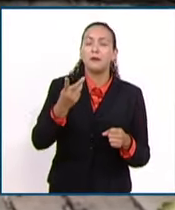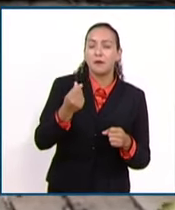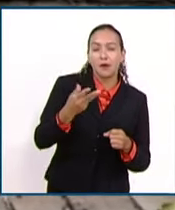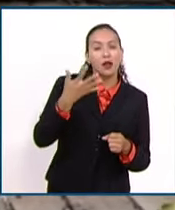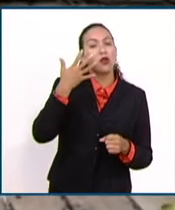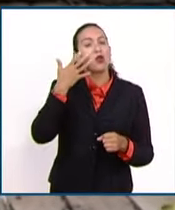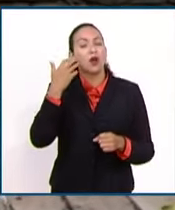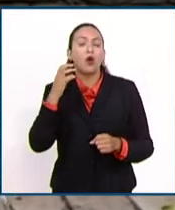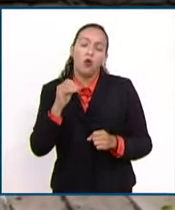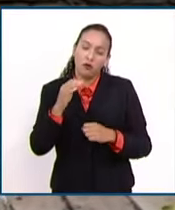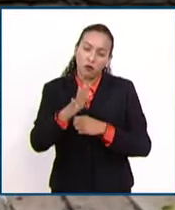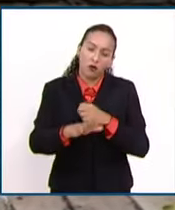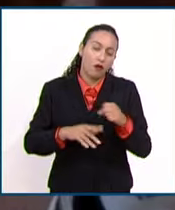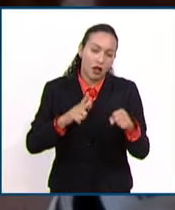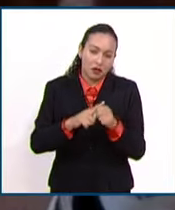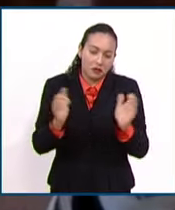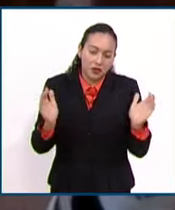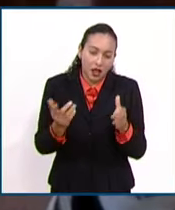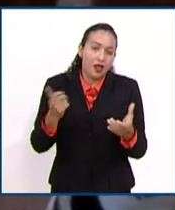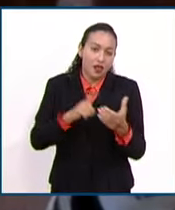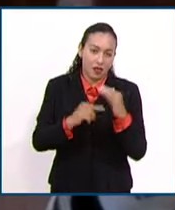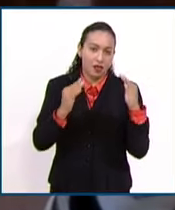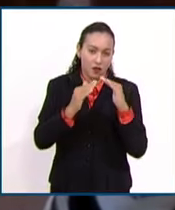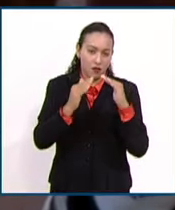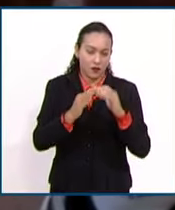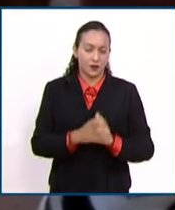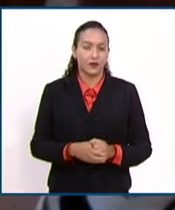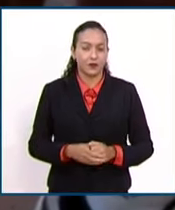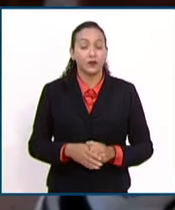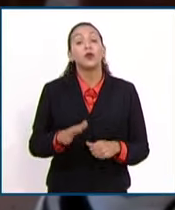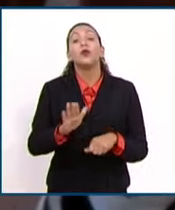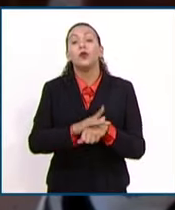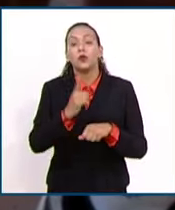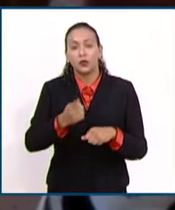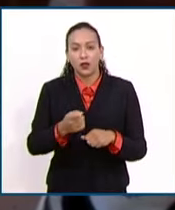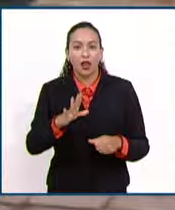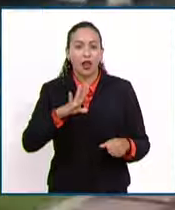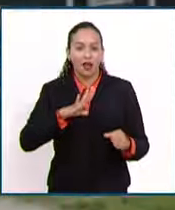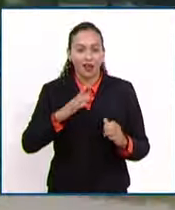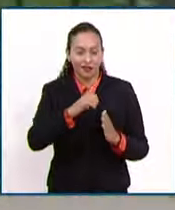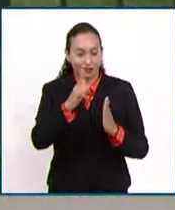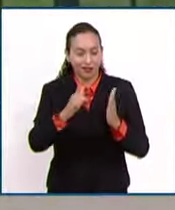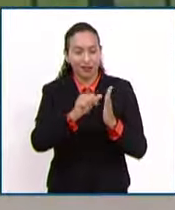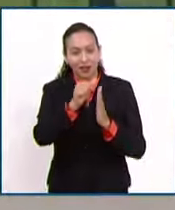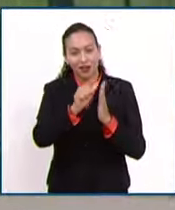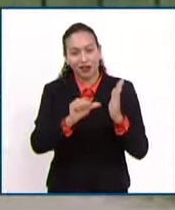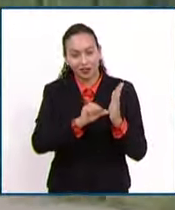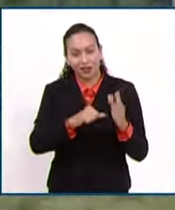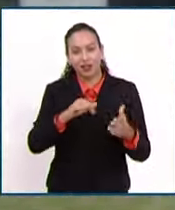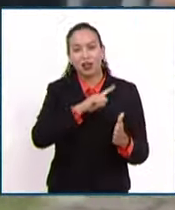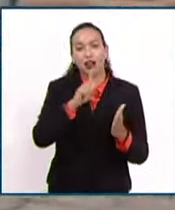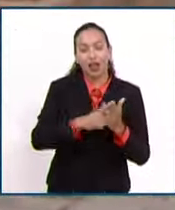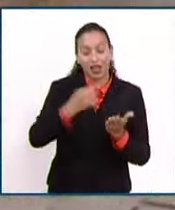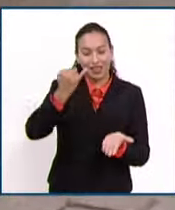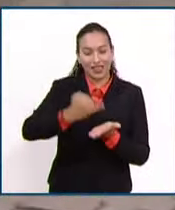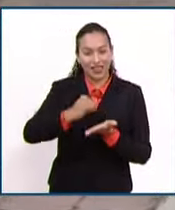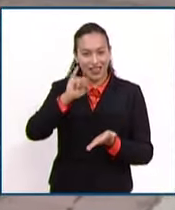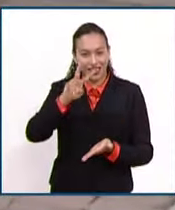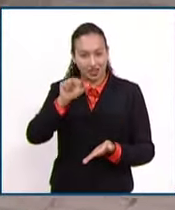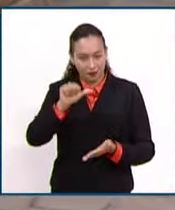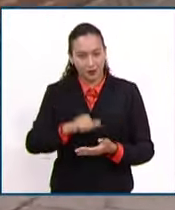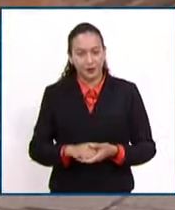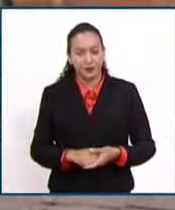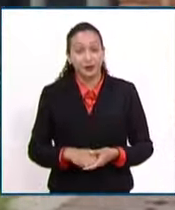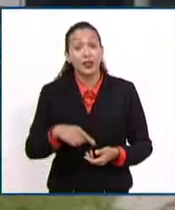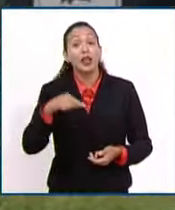utilizadas como mascotas en el hogar. Esto al pronunciarse sobre la validez de una fracción del artículo 2 de la ley del IVA, conforme al cual se